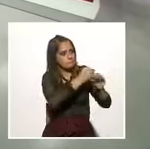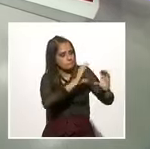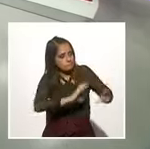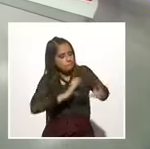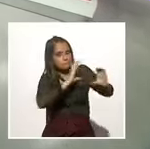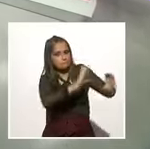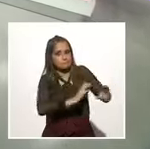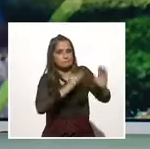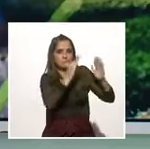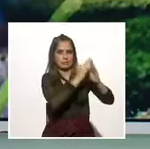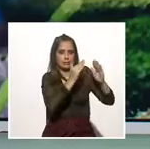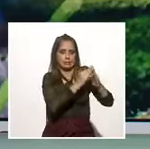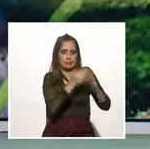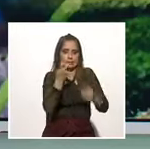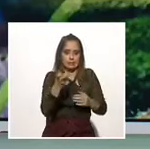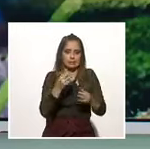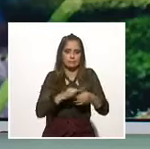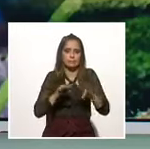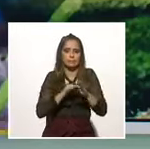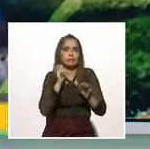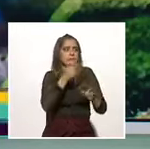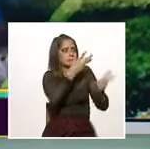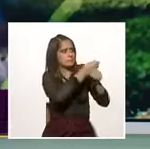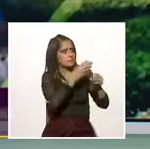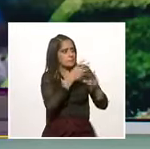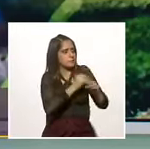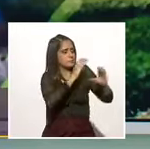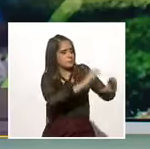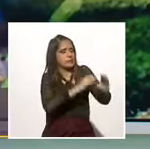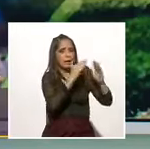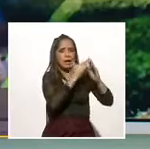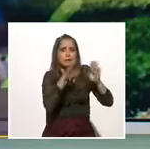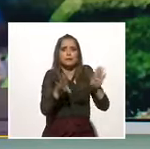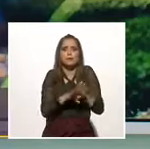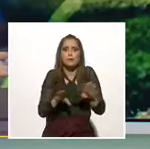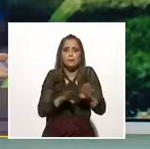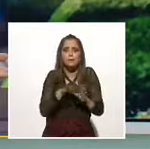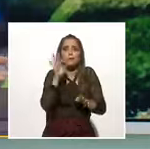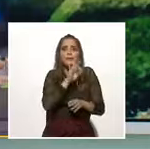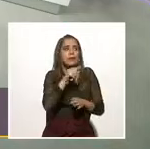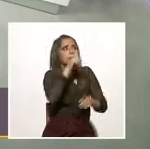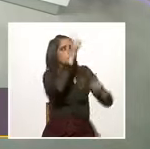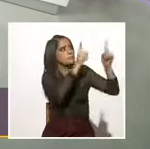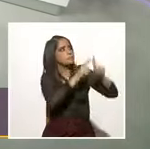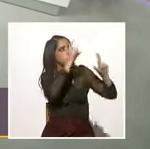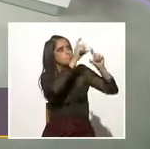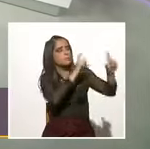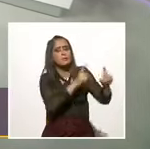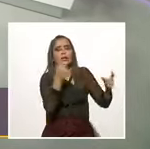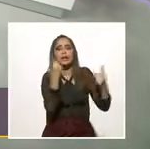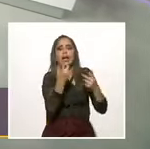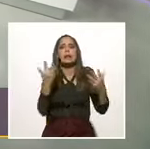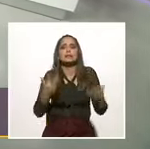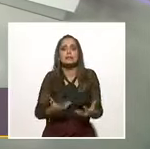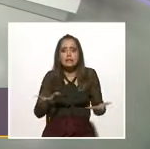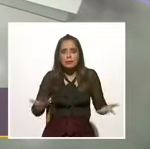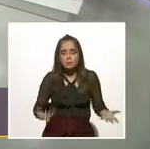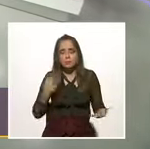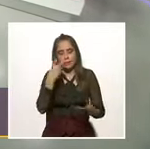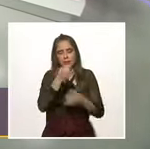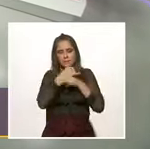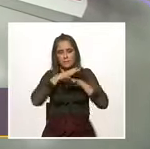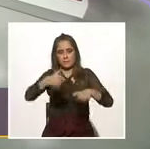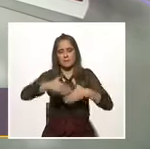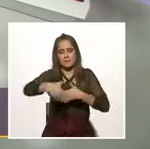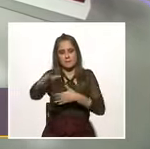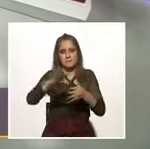Y hay que darle mantenimiento. Bueno, ahorita vamos a hablar de eso, porque qué es darle mantenimiento, ¿no? ¿Y qué pasa cuando no está? ¿Y cuando hay grietas? ¿Y cuando hay grietas? ¿Qué haces? Bueno, entonces vamos a una